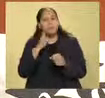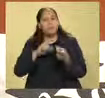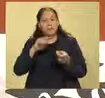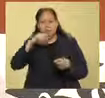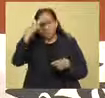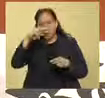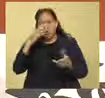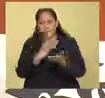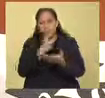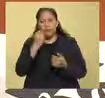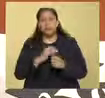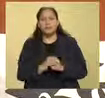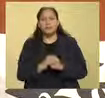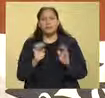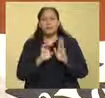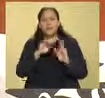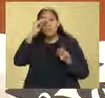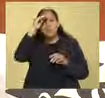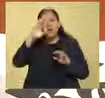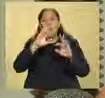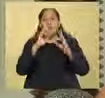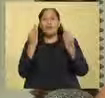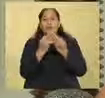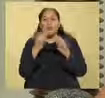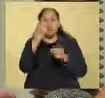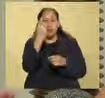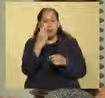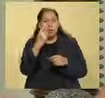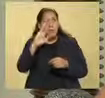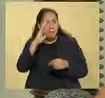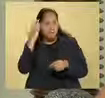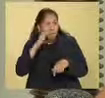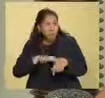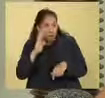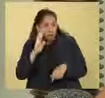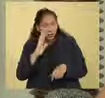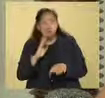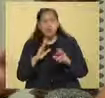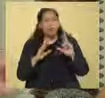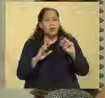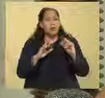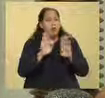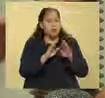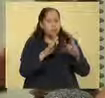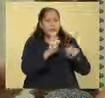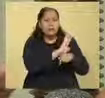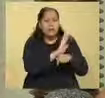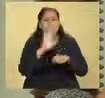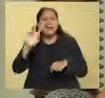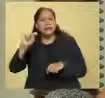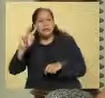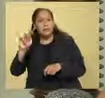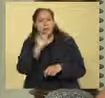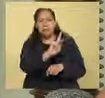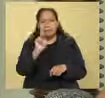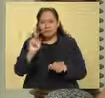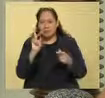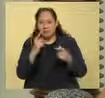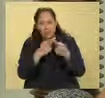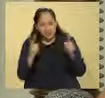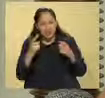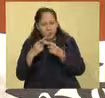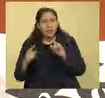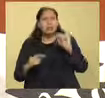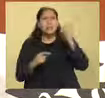sea que cuando uno piensa que la fórmula uno es lo máximo no es cierto son cosas distintas son distintos lenguajes es como el cine y la televisión digamos es exactamente